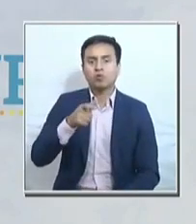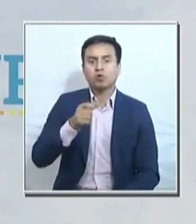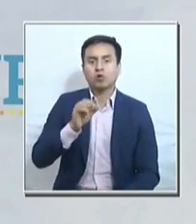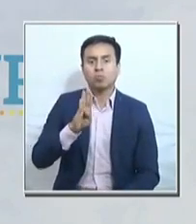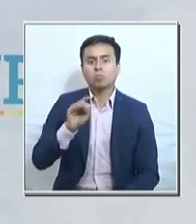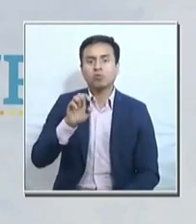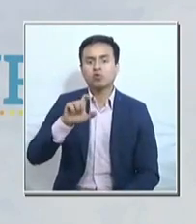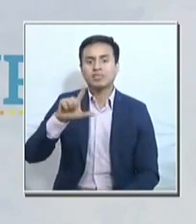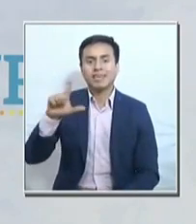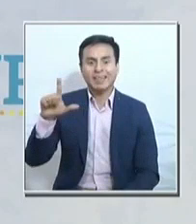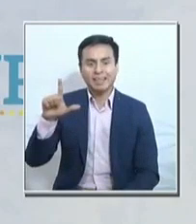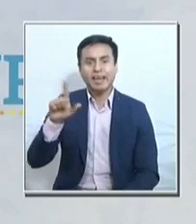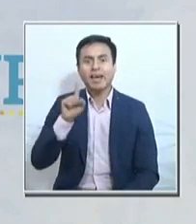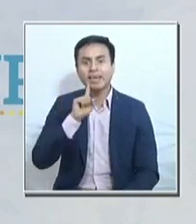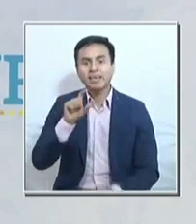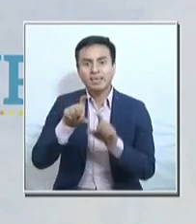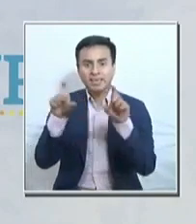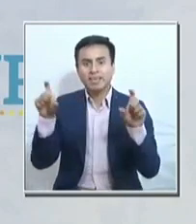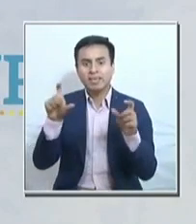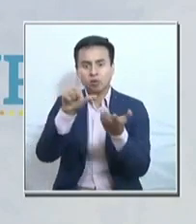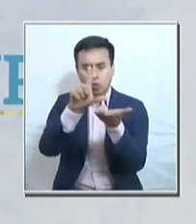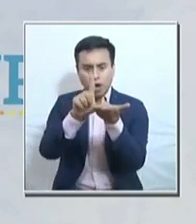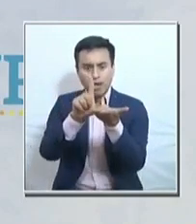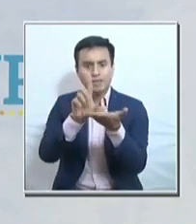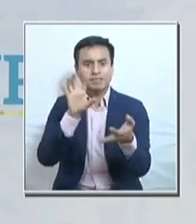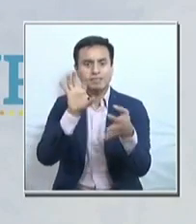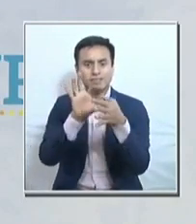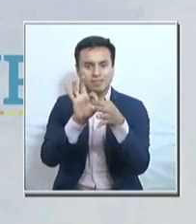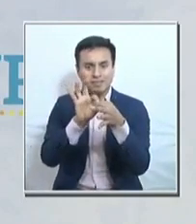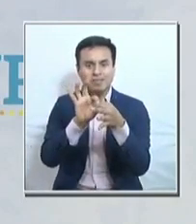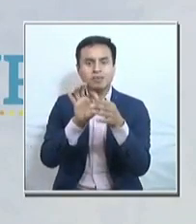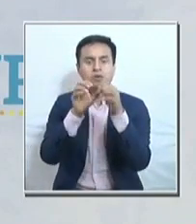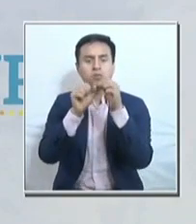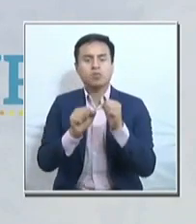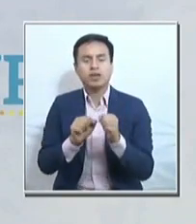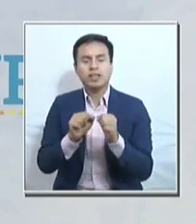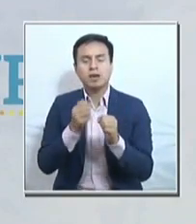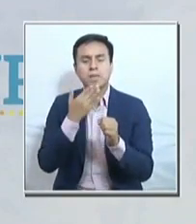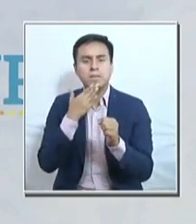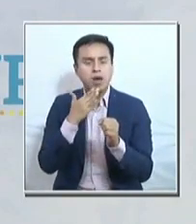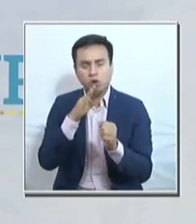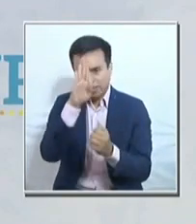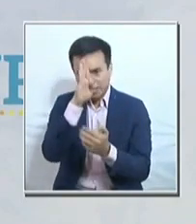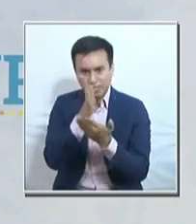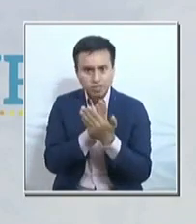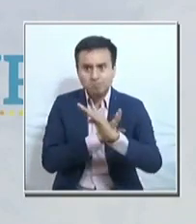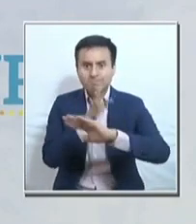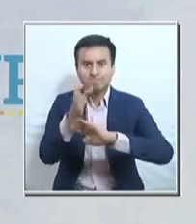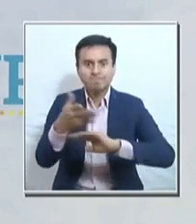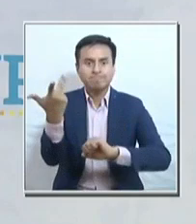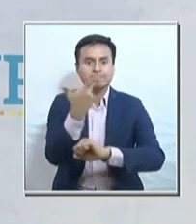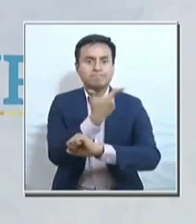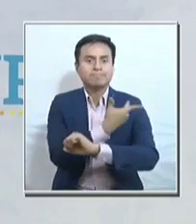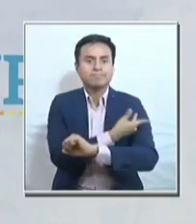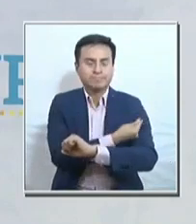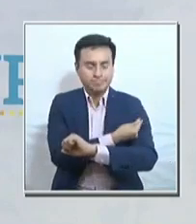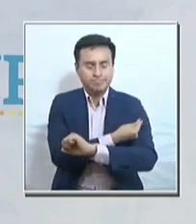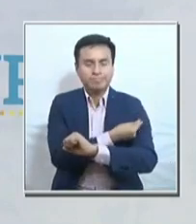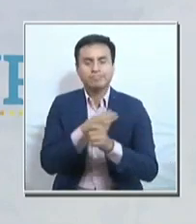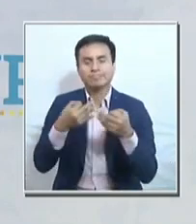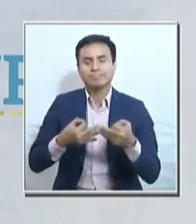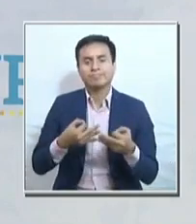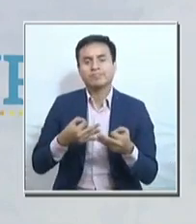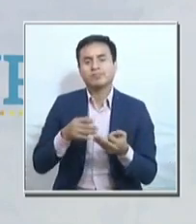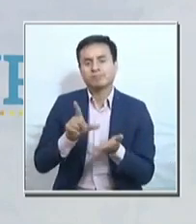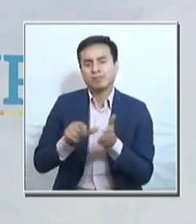yomevacuno.gob.cl y allí con georreferenciación, de forma tal que uno pueda tomar la mejor decisión para acudir al centro